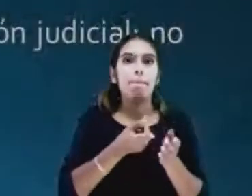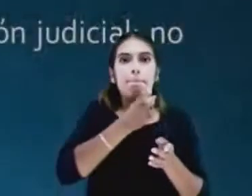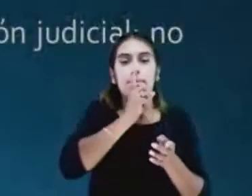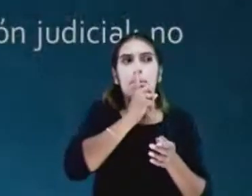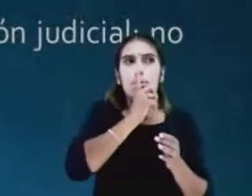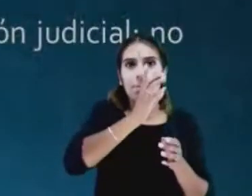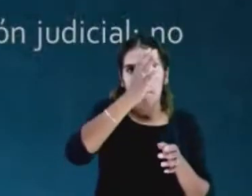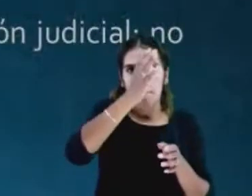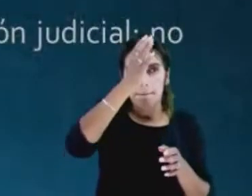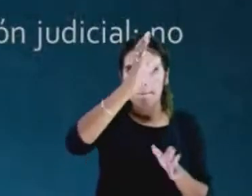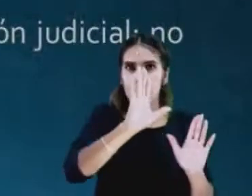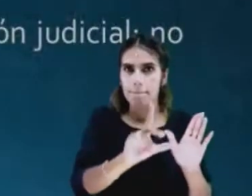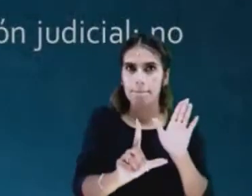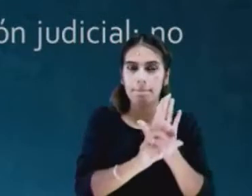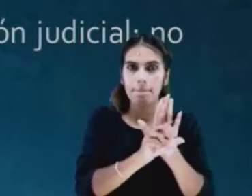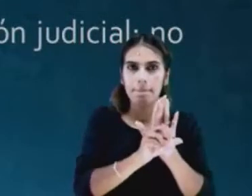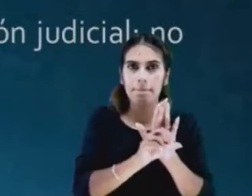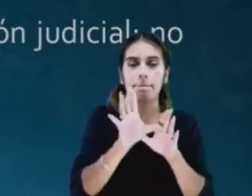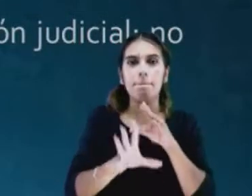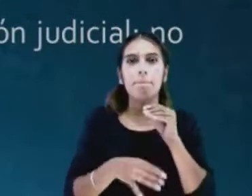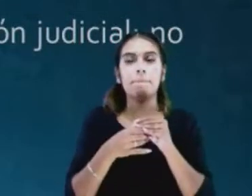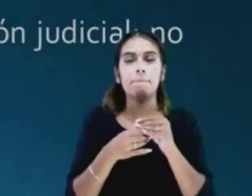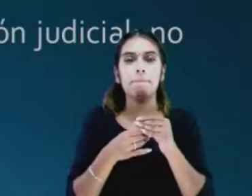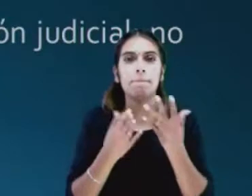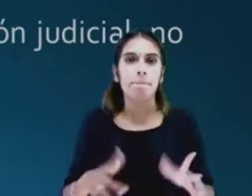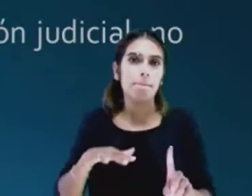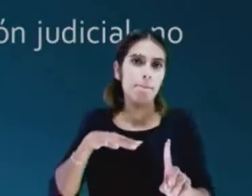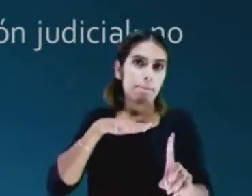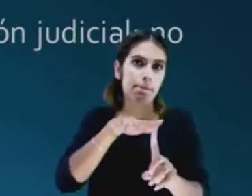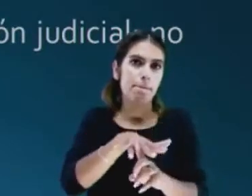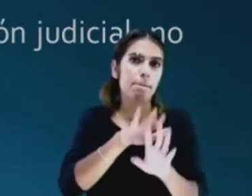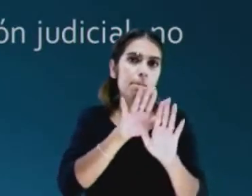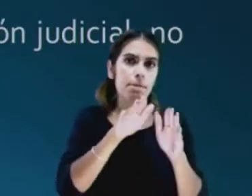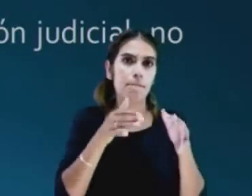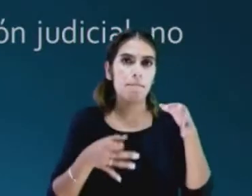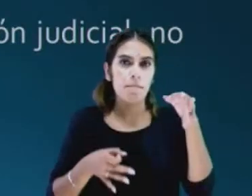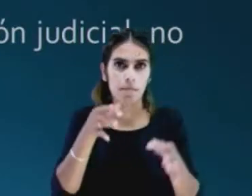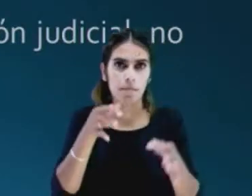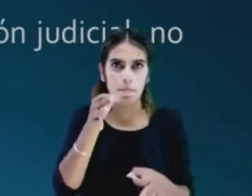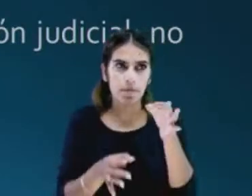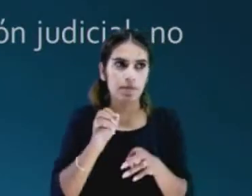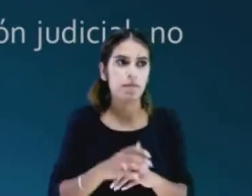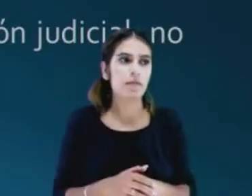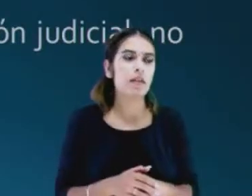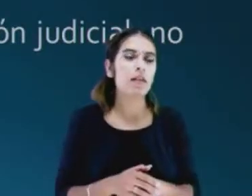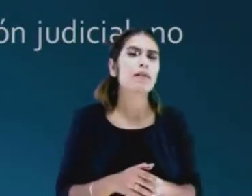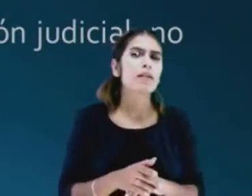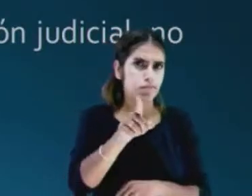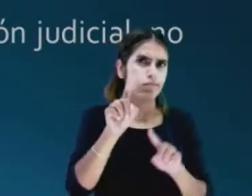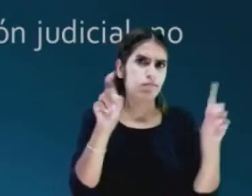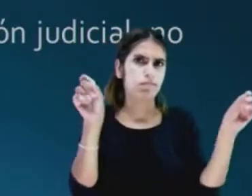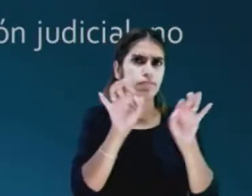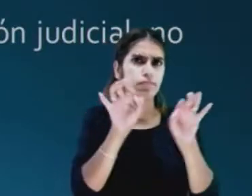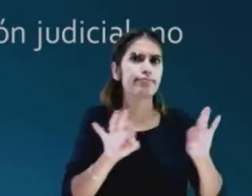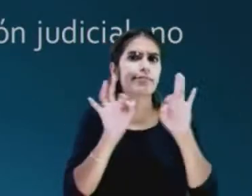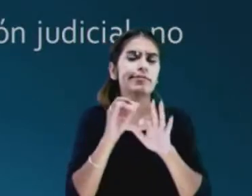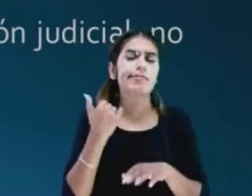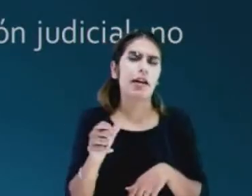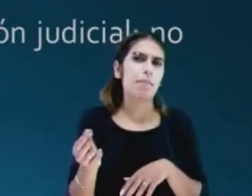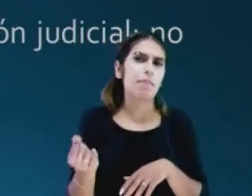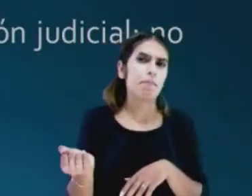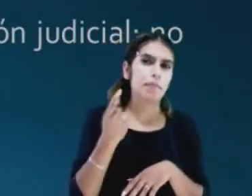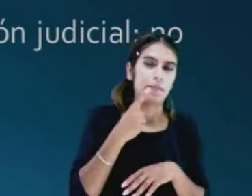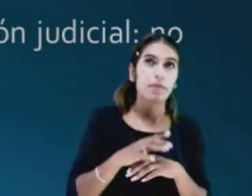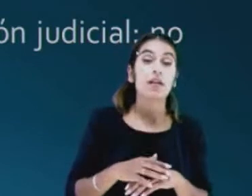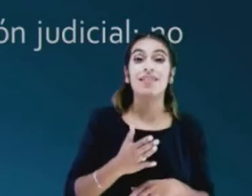la actuación judicial aquí hay un tema bien bien no lo ha preguntado y yo soy el juez